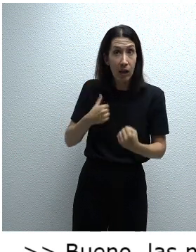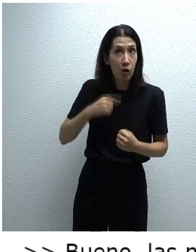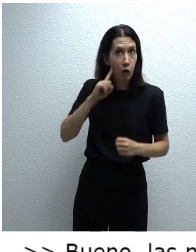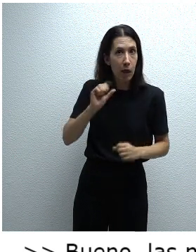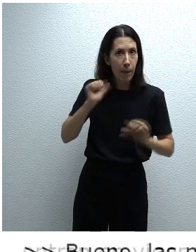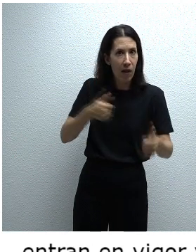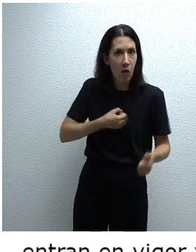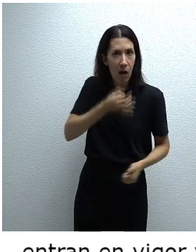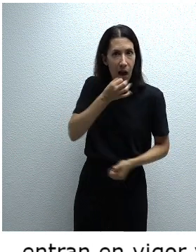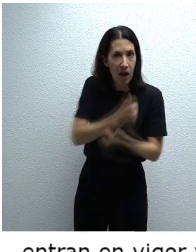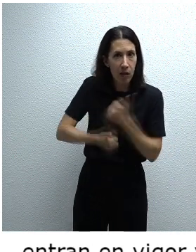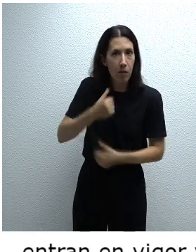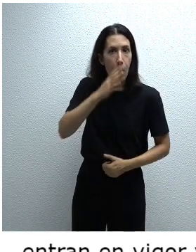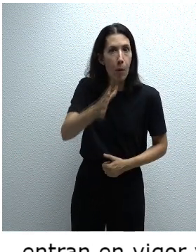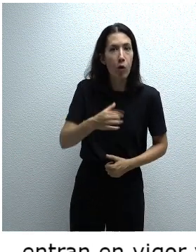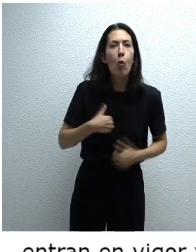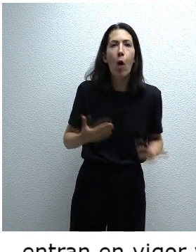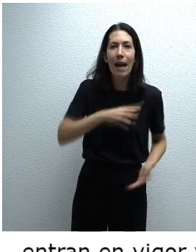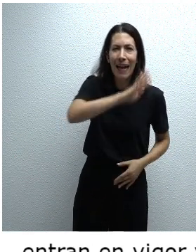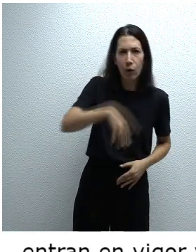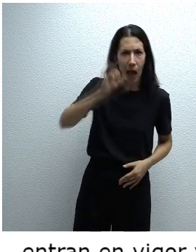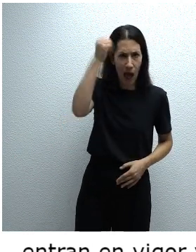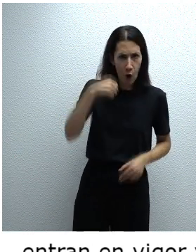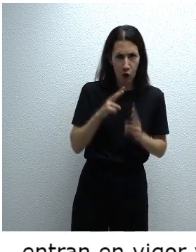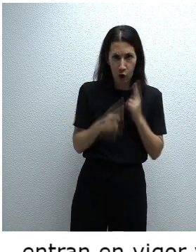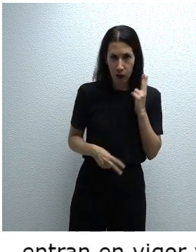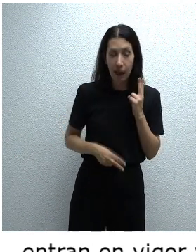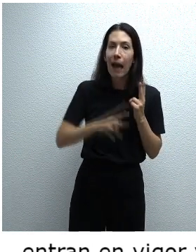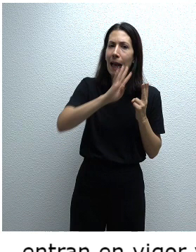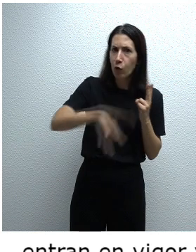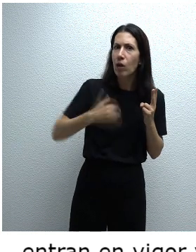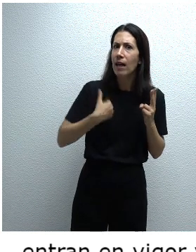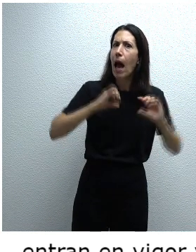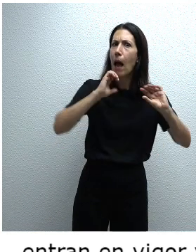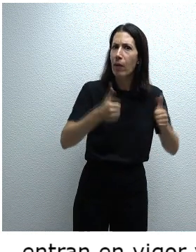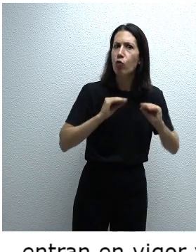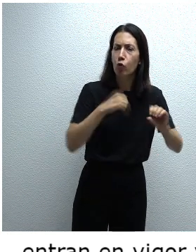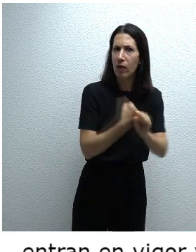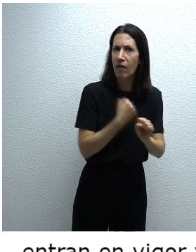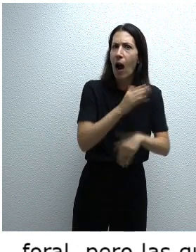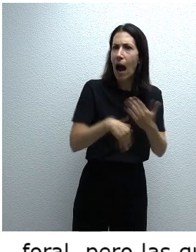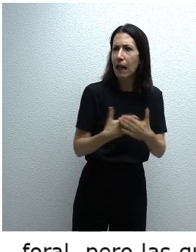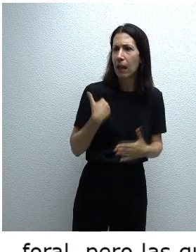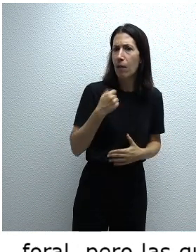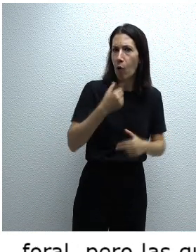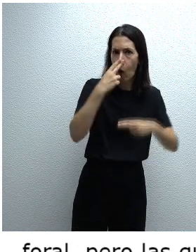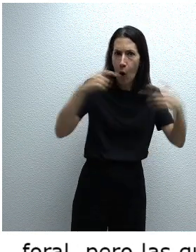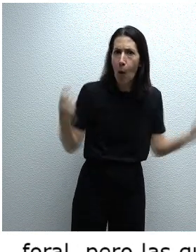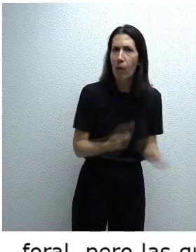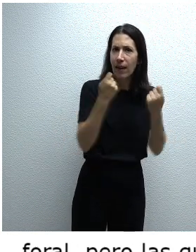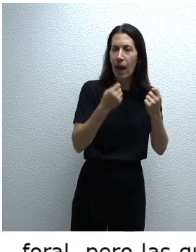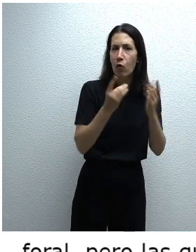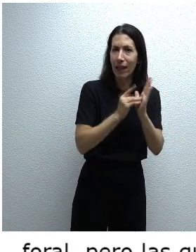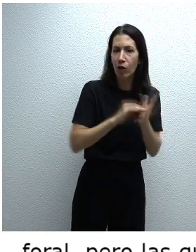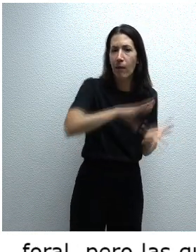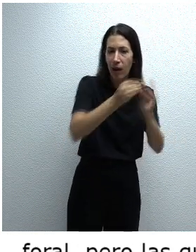yo, son Cataluña y Aragón. Cataluña ya ha iniciado sus trabajos, ha publicado un decreto de adaptación que va a ayudar mucho y